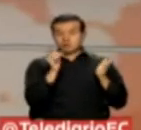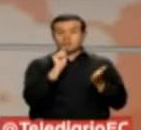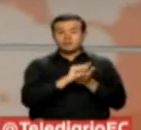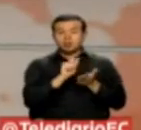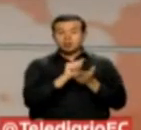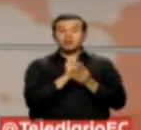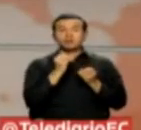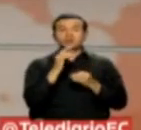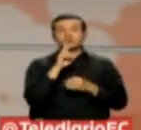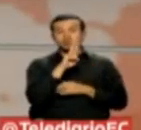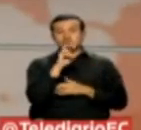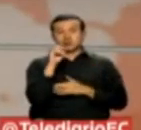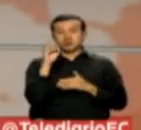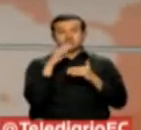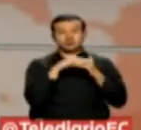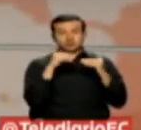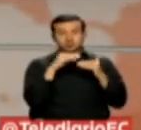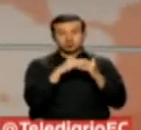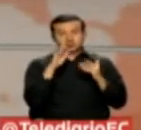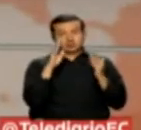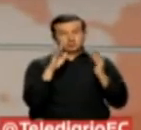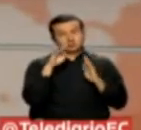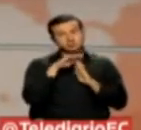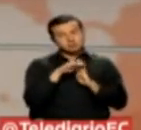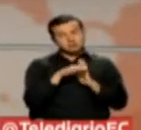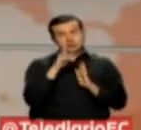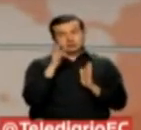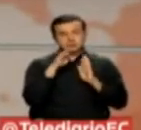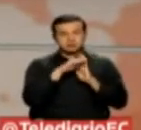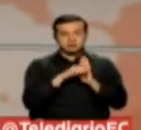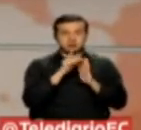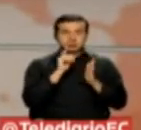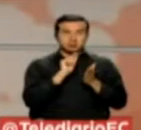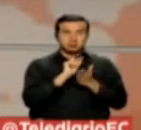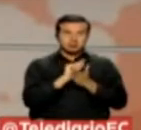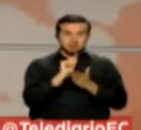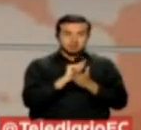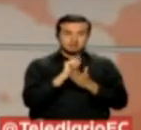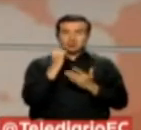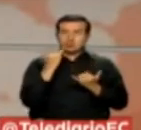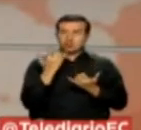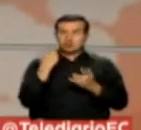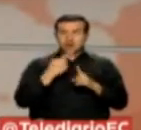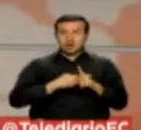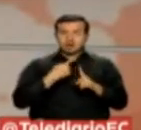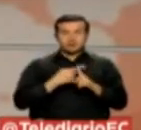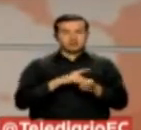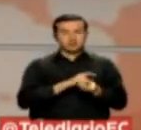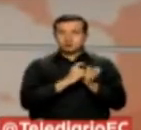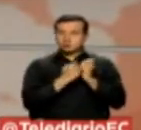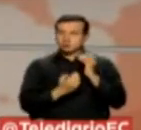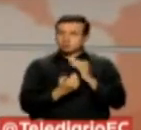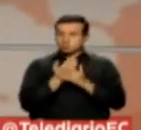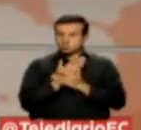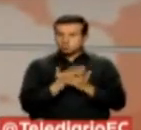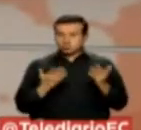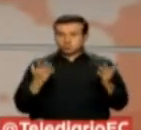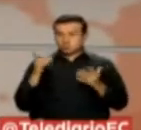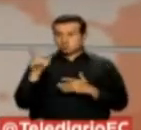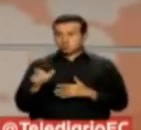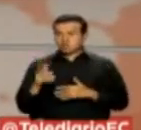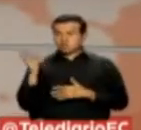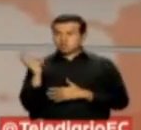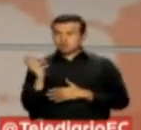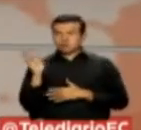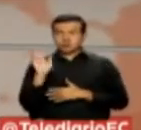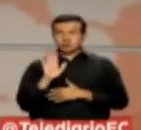de $200, quizás un poquito menos, que ya reemplazan a lo que es un arriendo y que le permite al afiliado y